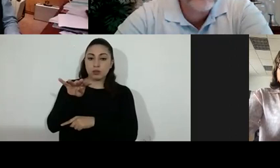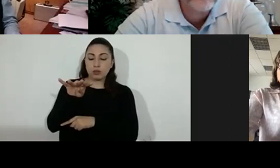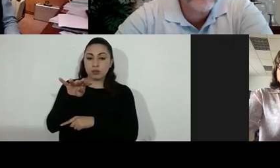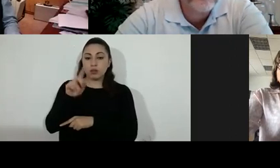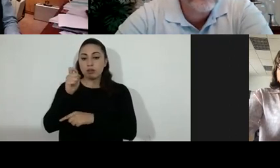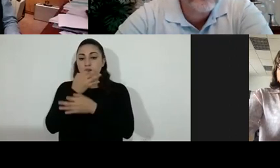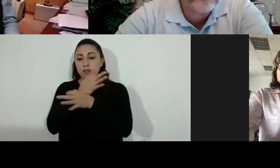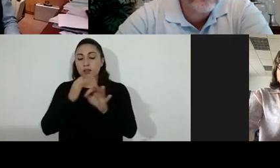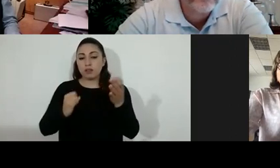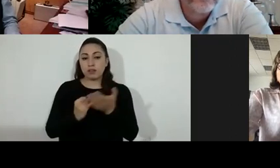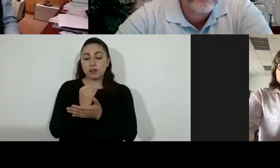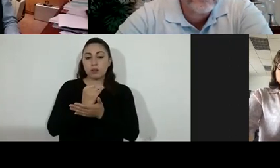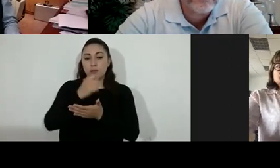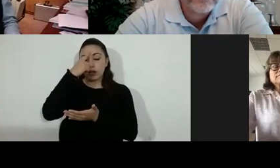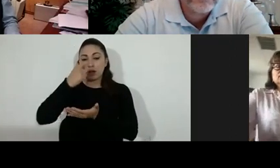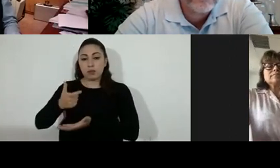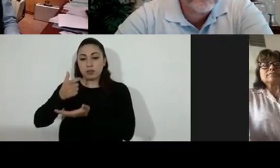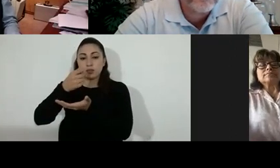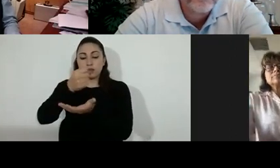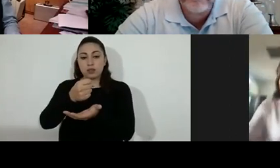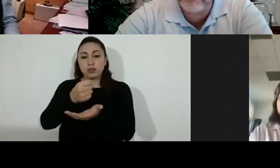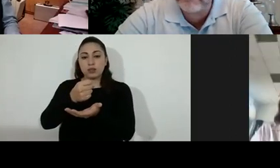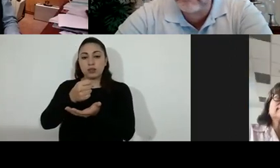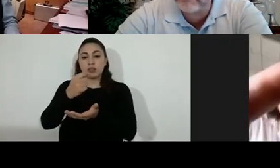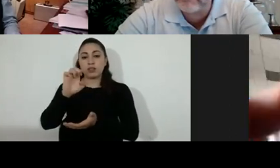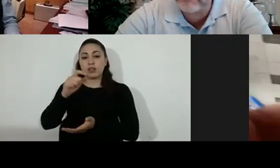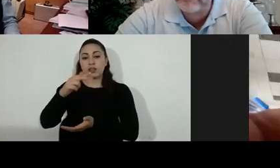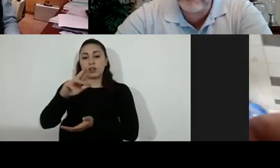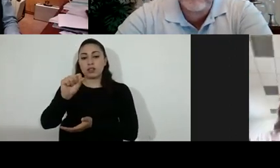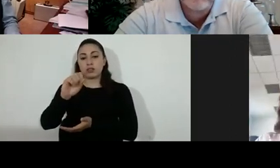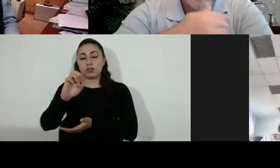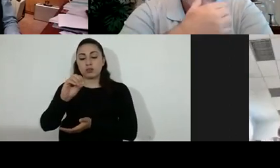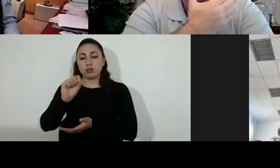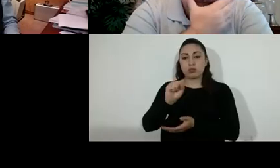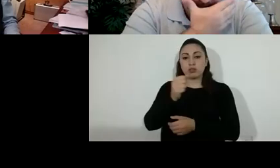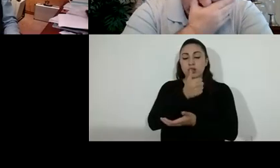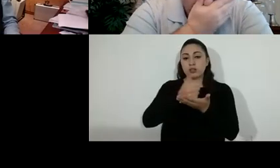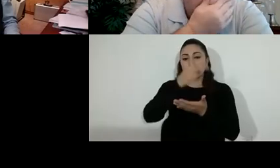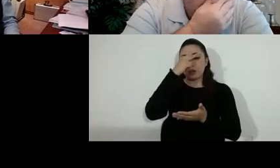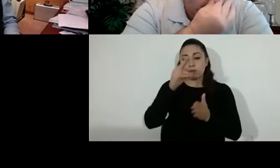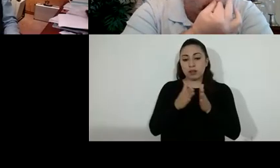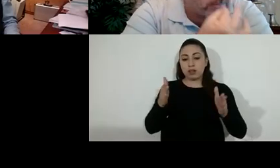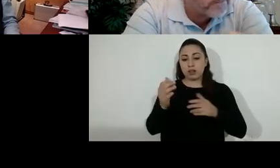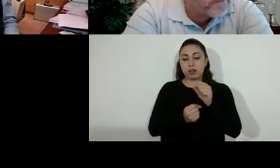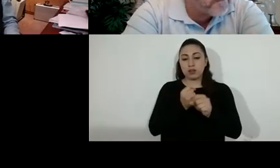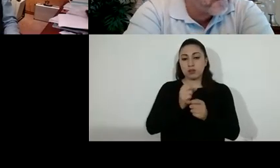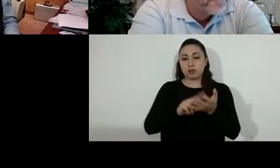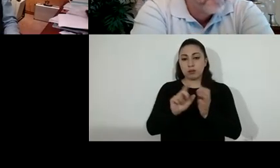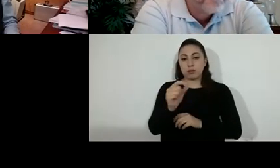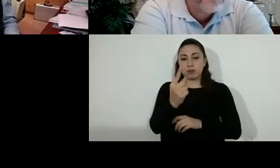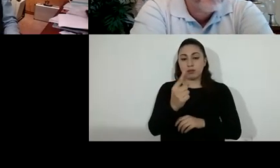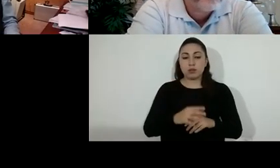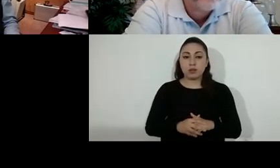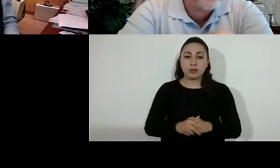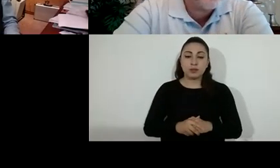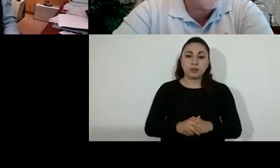el que se expide el presupuesto de egresos de la Ciudad de México para el ejercicio fiscal 2021. Toda